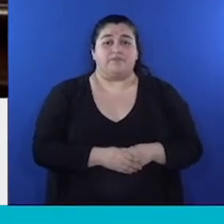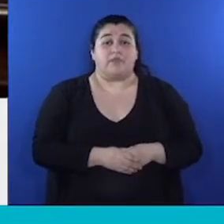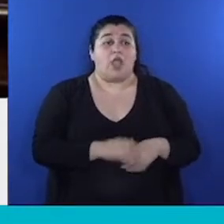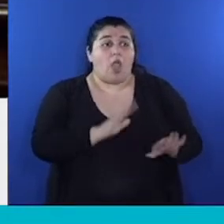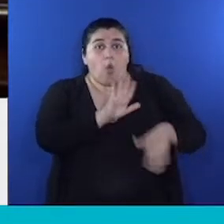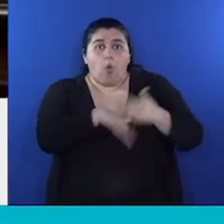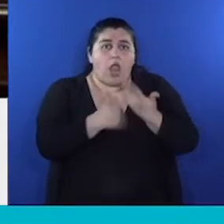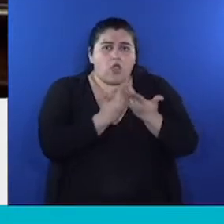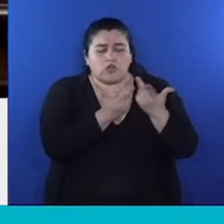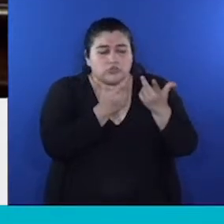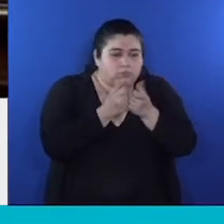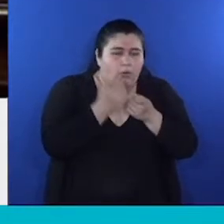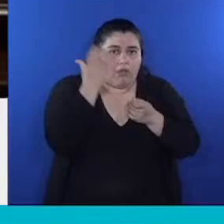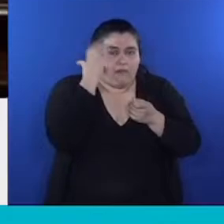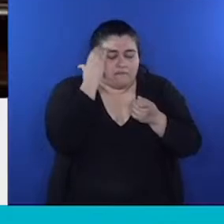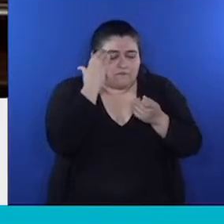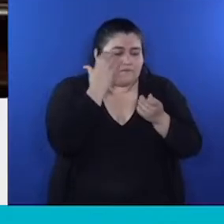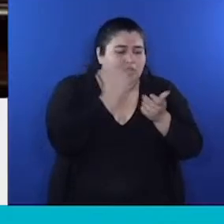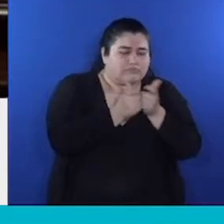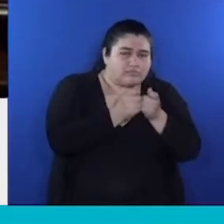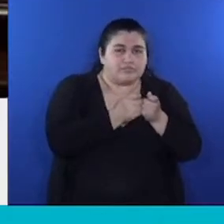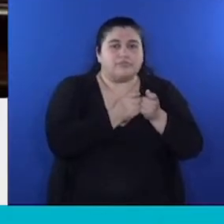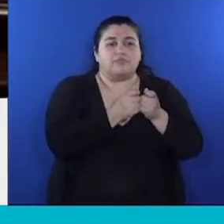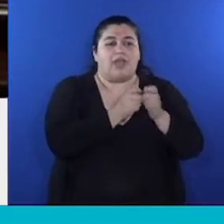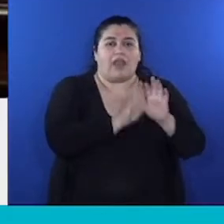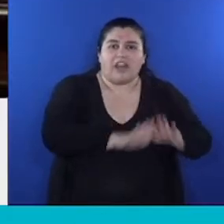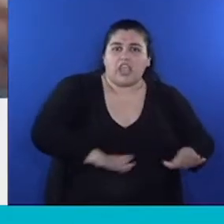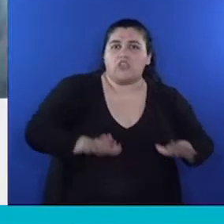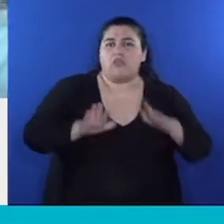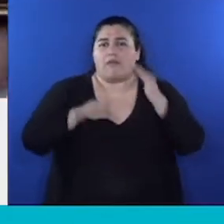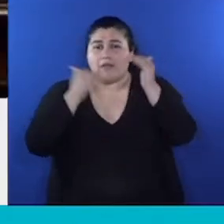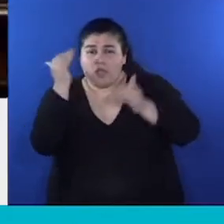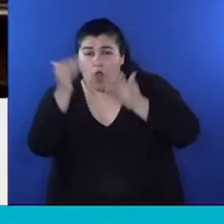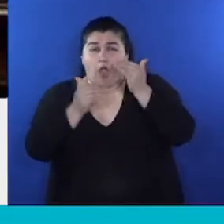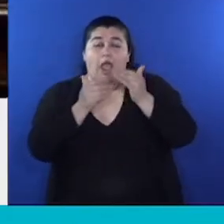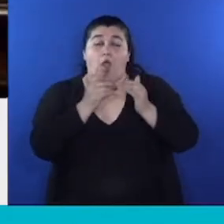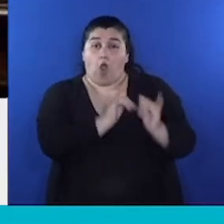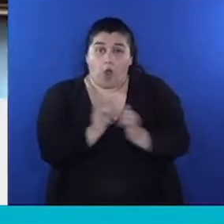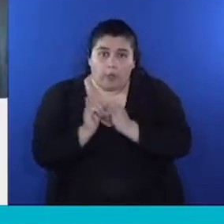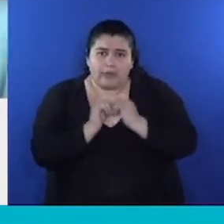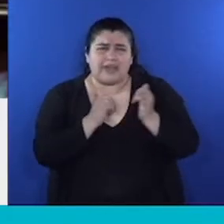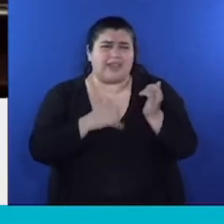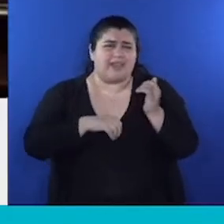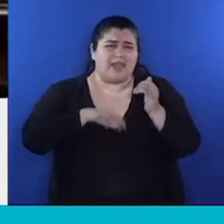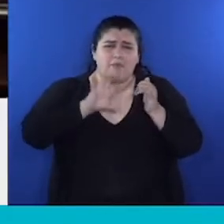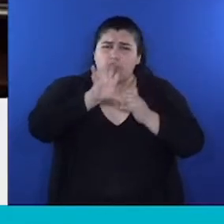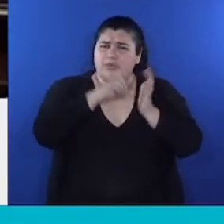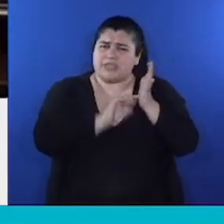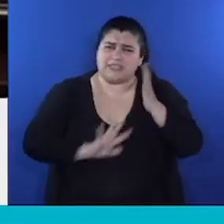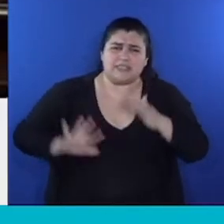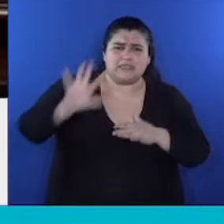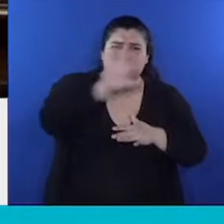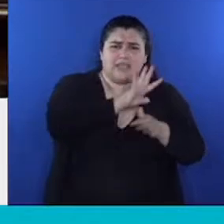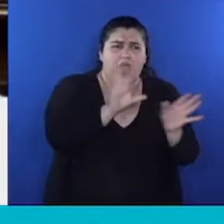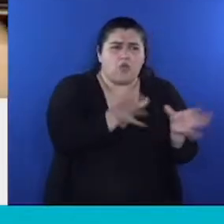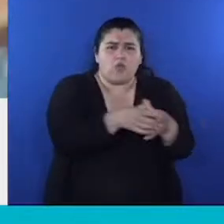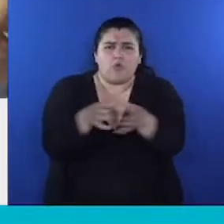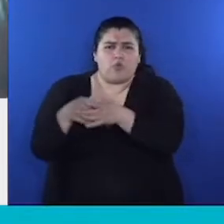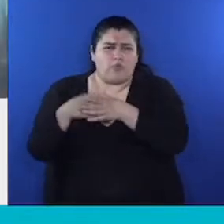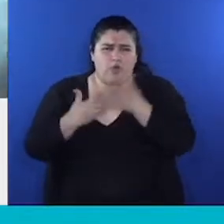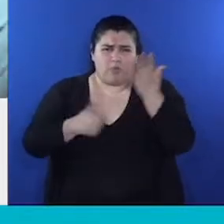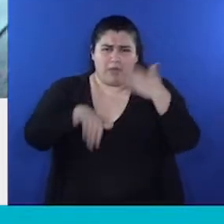ludopatía infantil y adolescente que está afectando transversalmente en toda la provincia sin distinguir territorios y